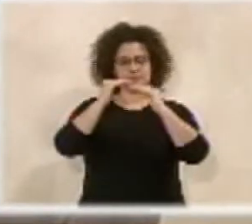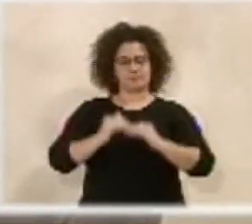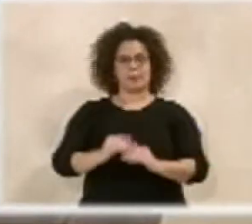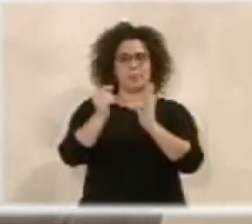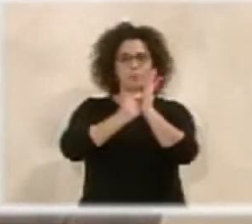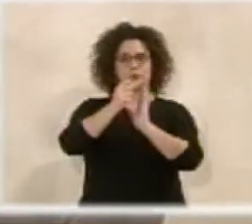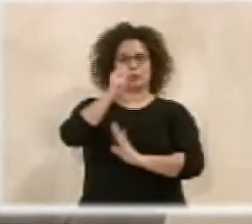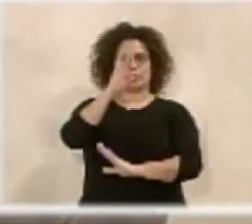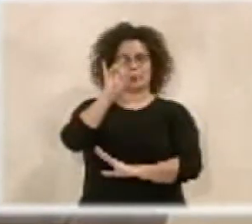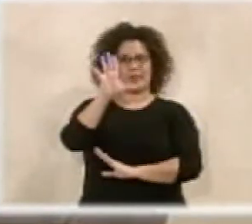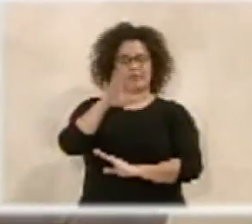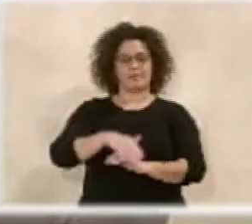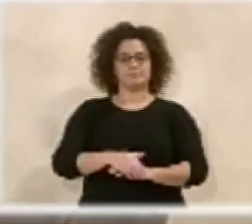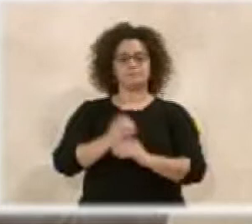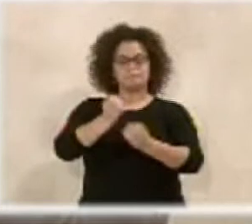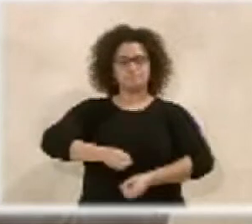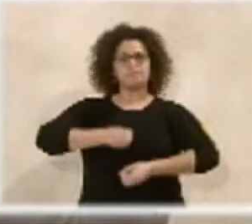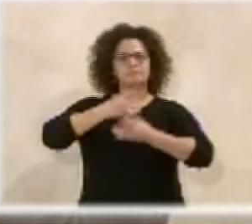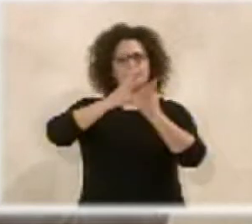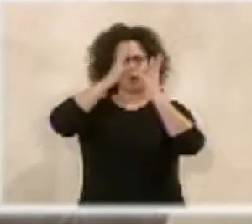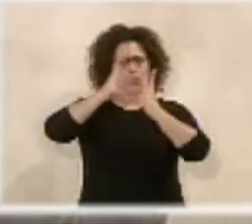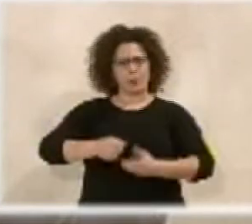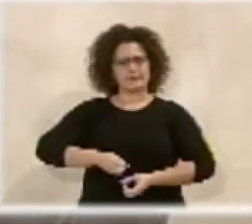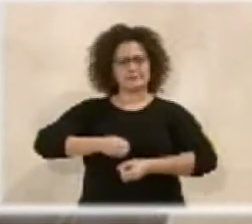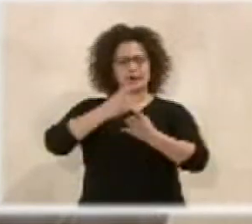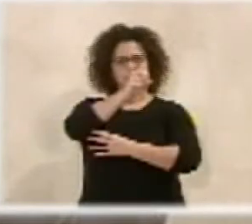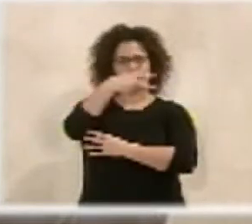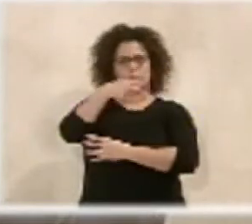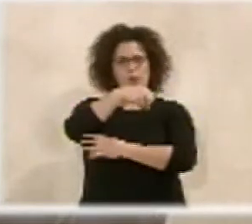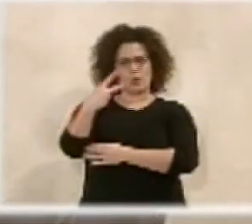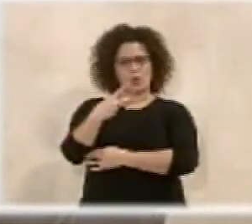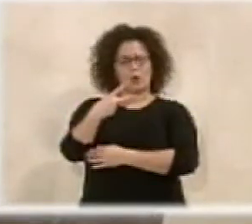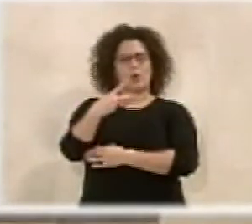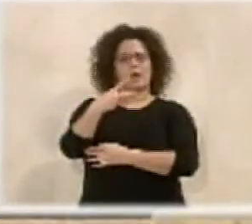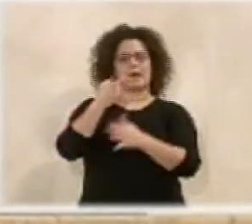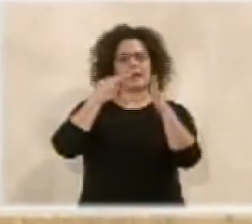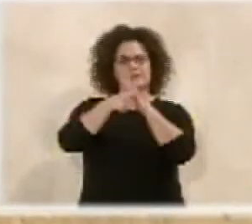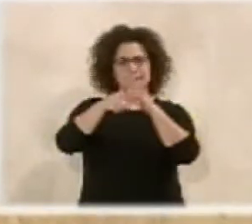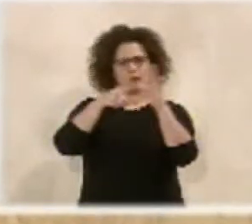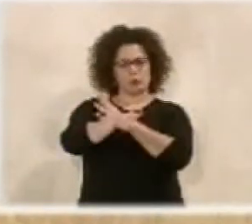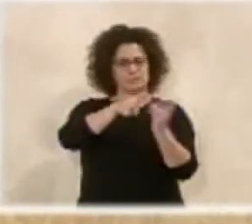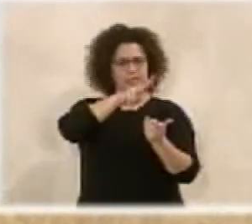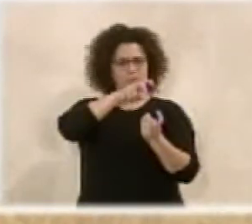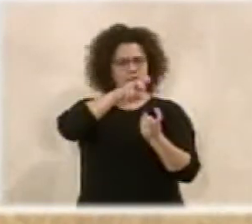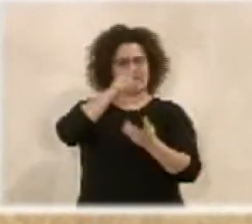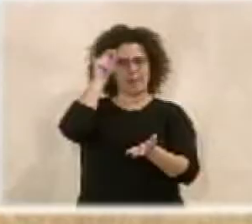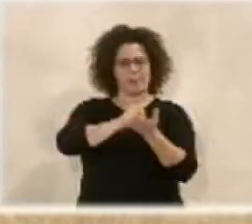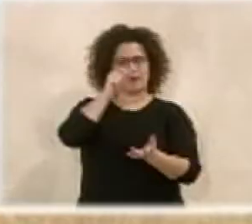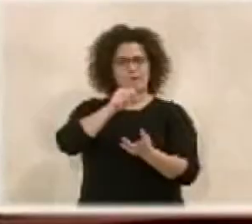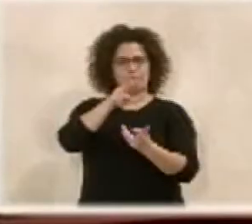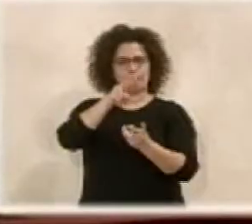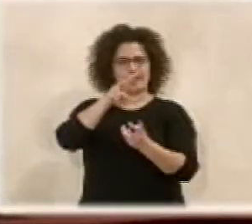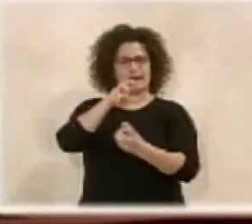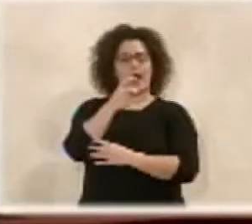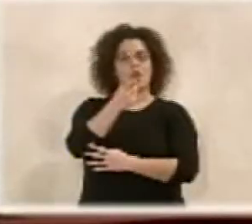número 15. Dar cuenta de las resoluciones emitidas por el órgano de gestión tributaria y de las resoluciones de la inspección fiscal correspondientes a los